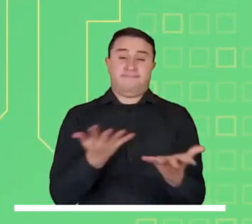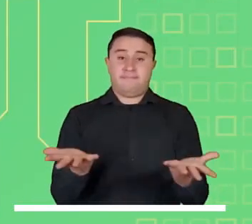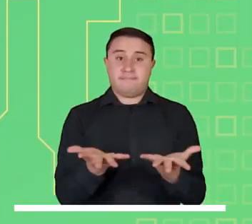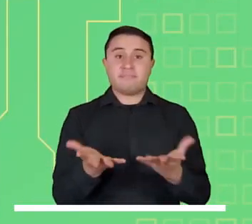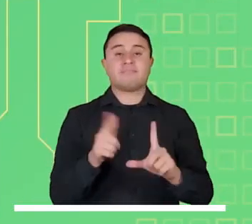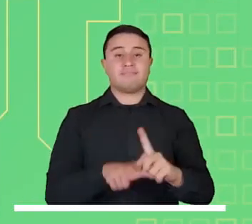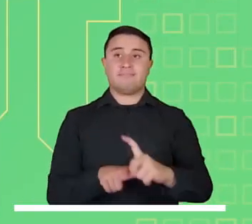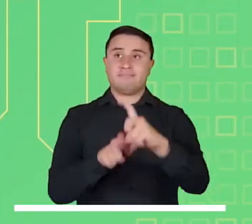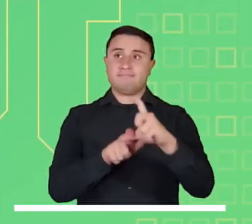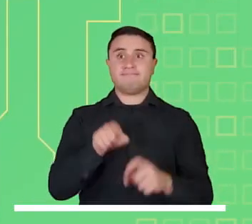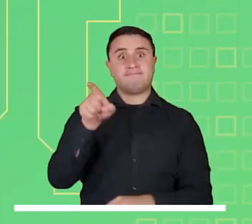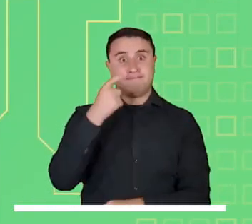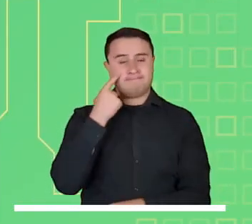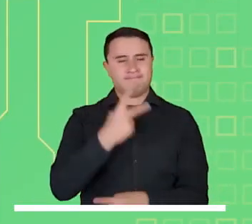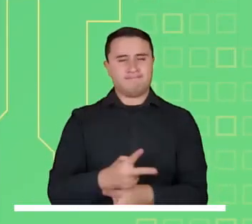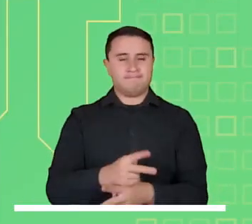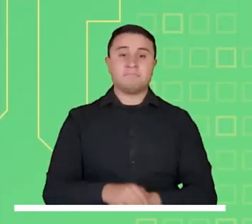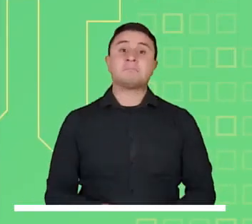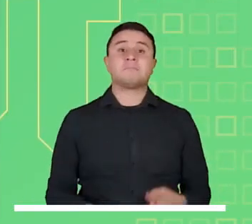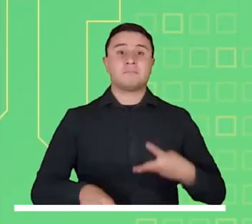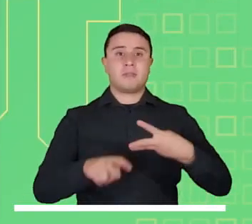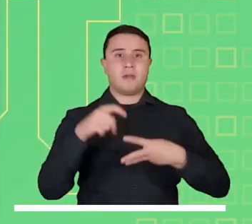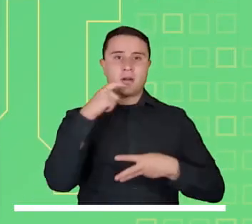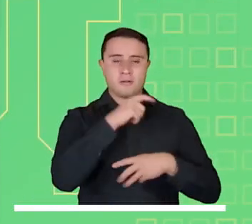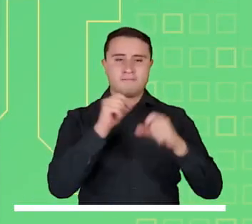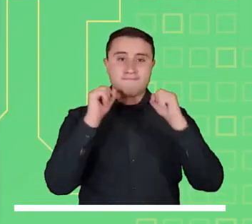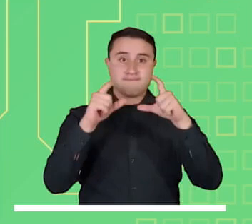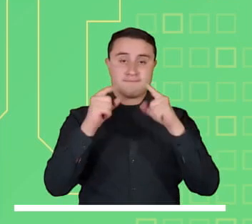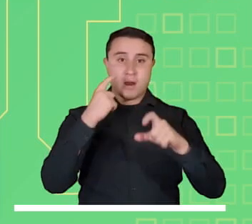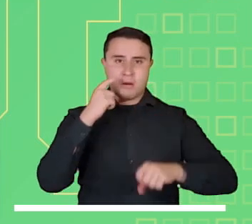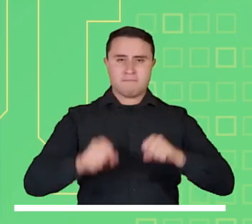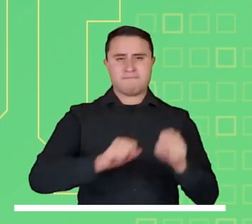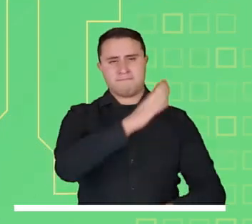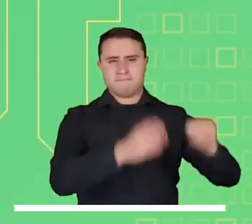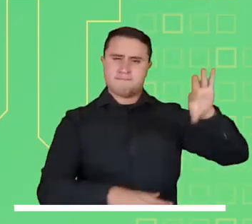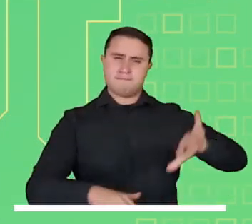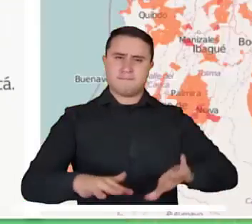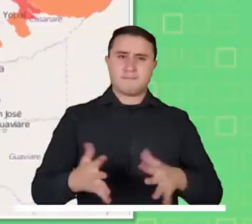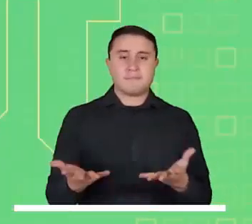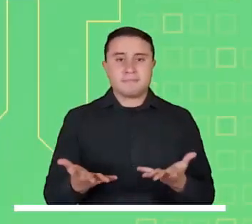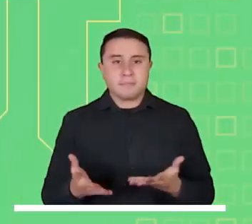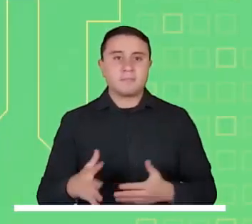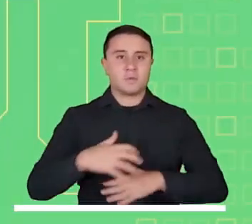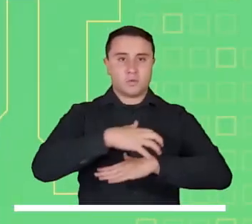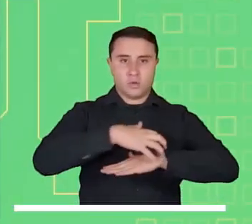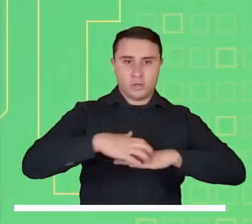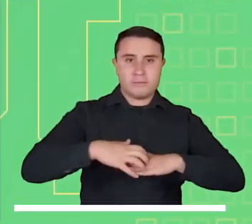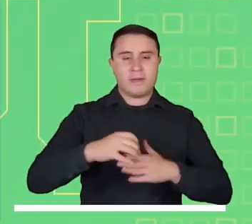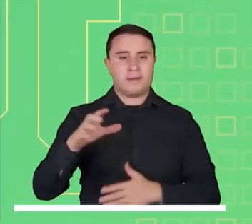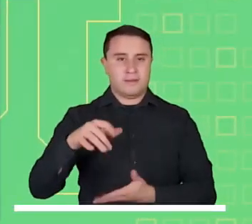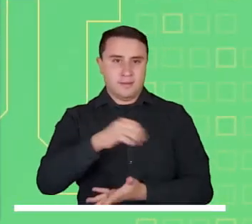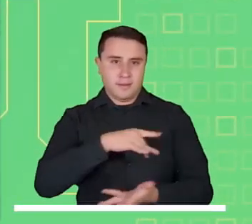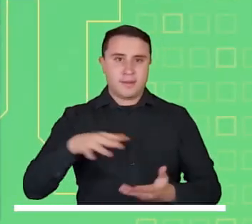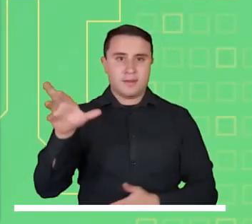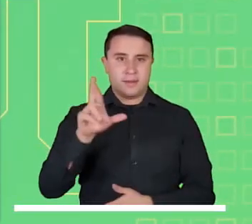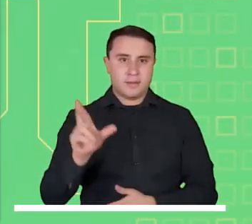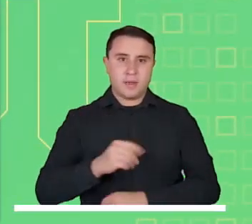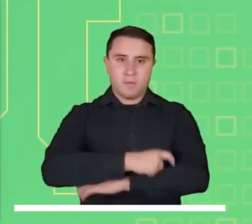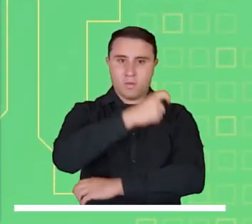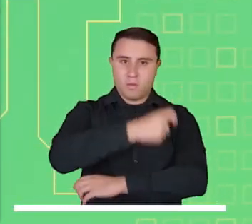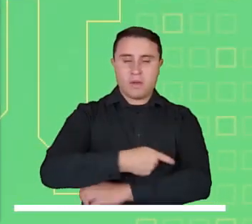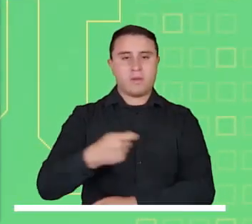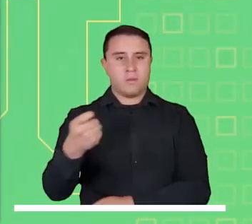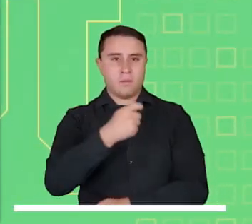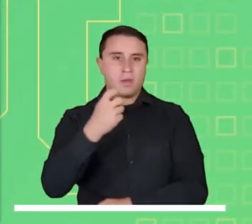Alerta naranja por probabilidad de incendios en el departamento de La Guajira. Alerta roja por probabilidad de deslizamientos en